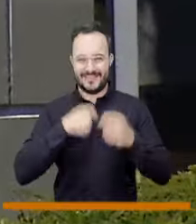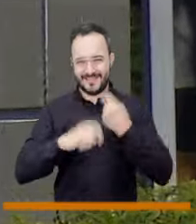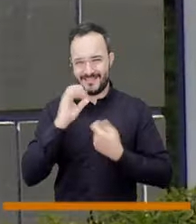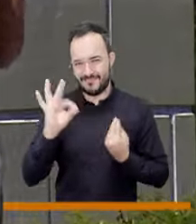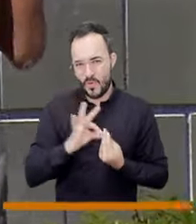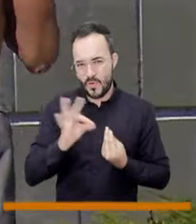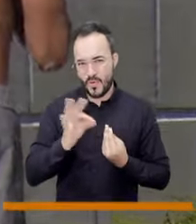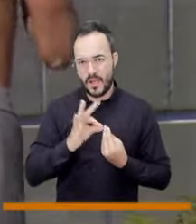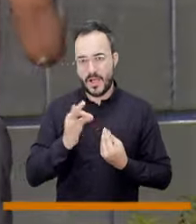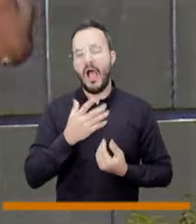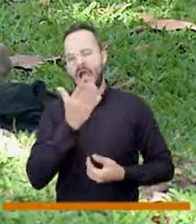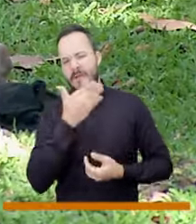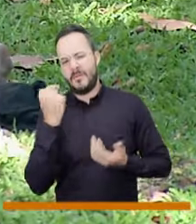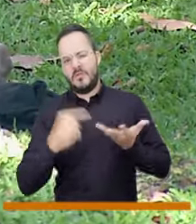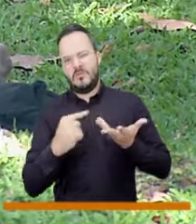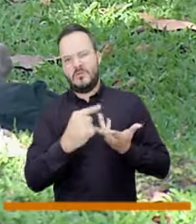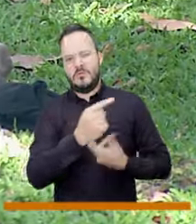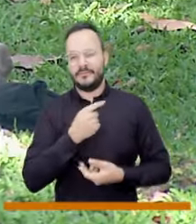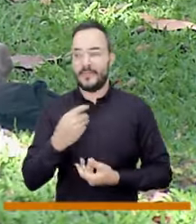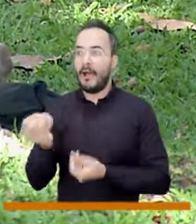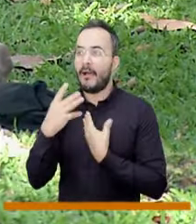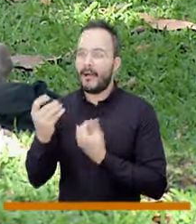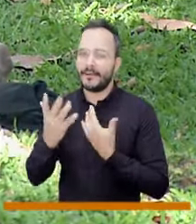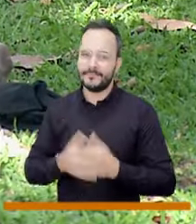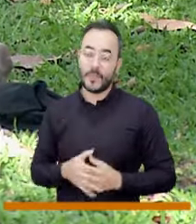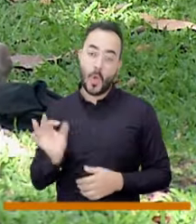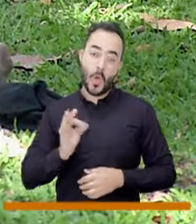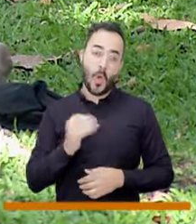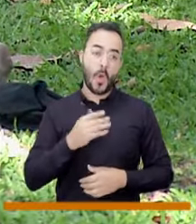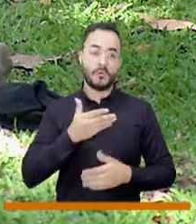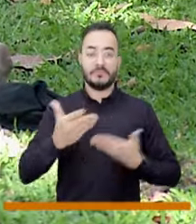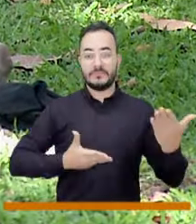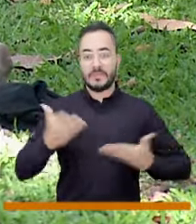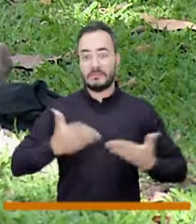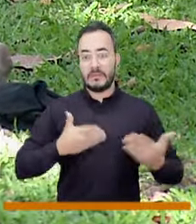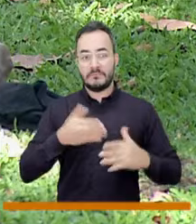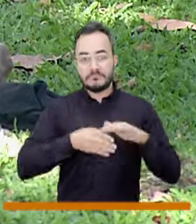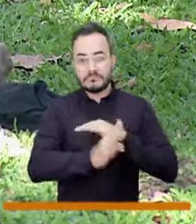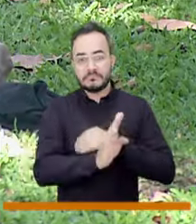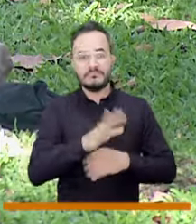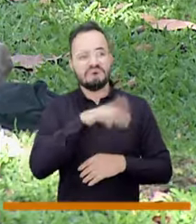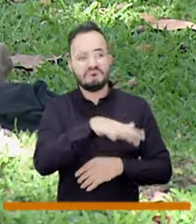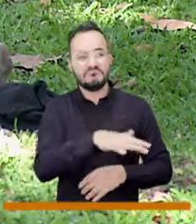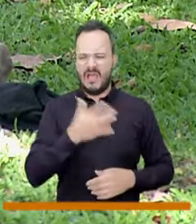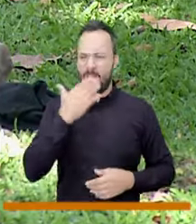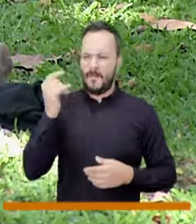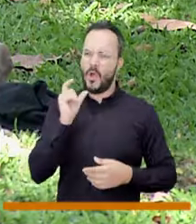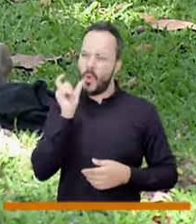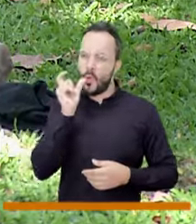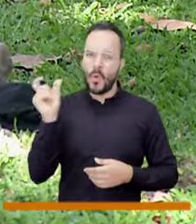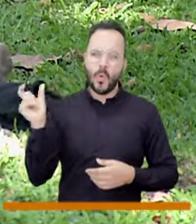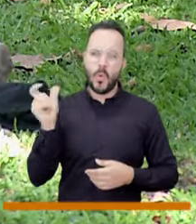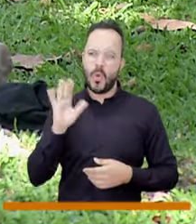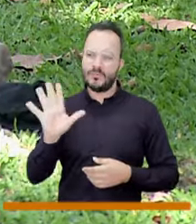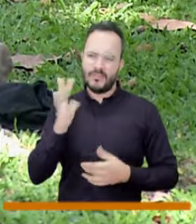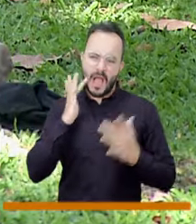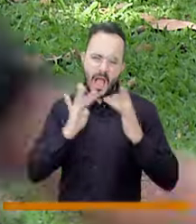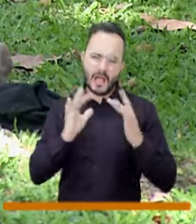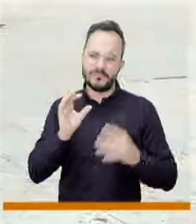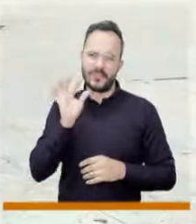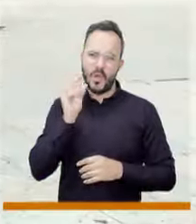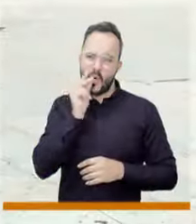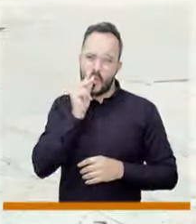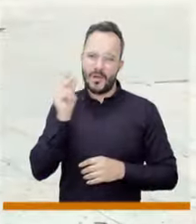del jíbaro, está en manos de la niña del supermercado que te vende el vaporizador o el